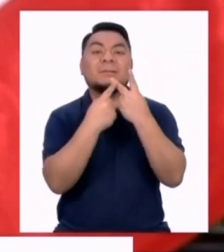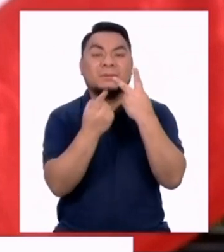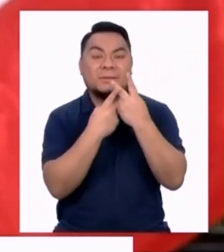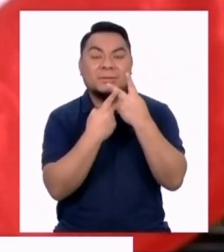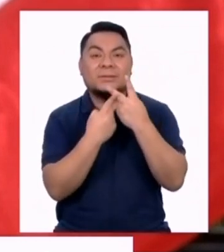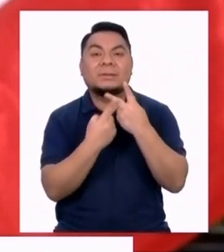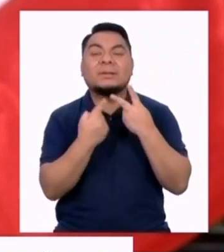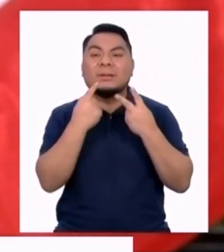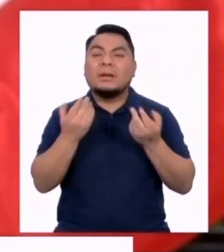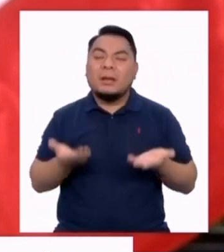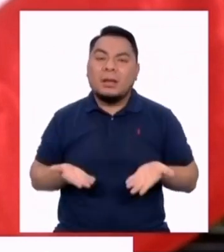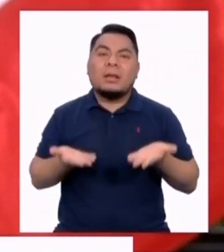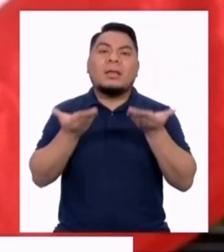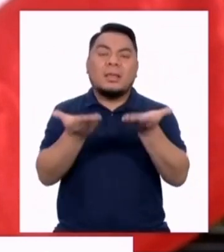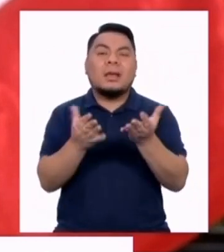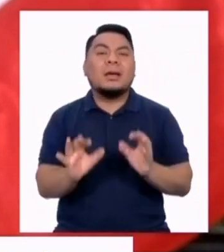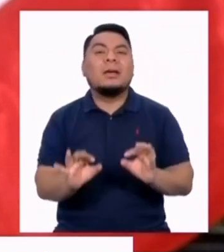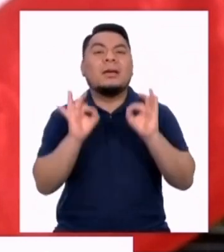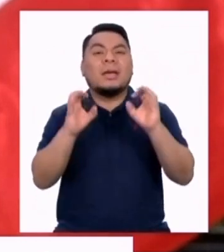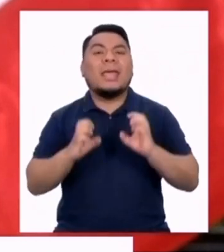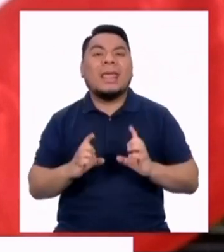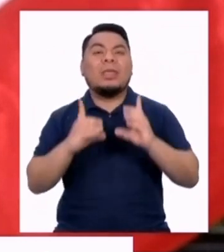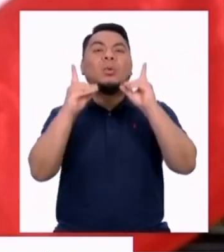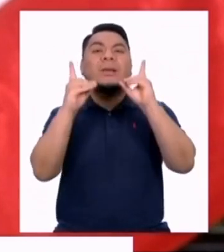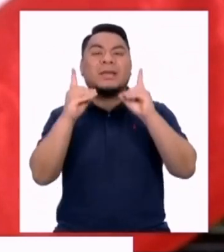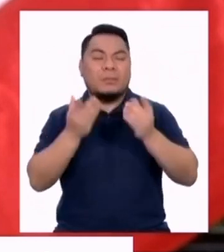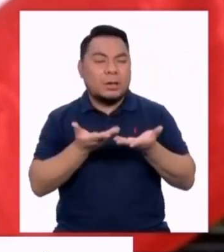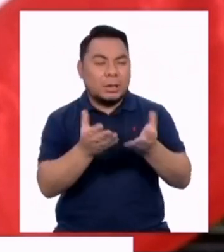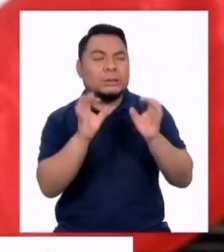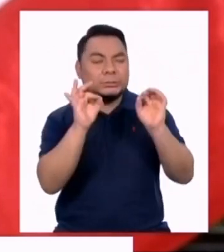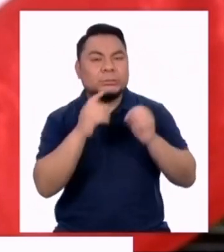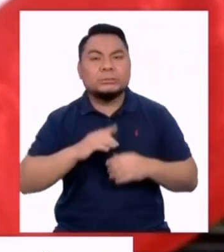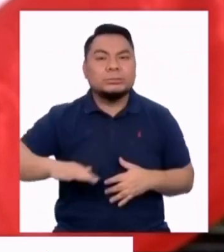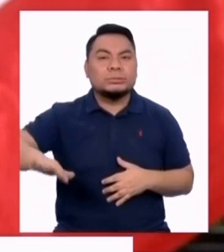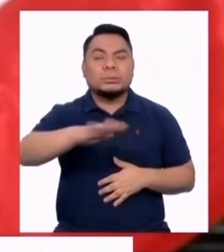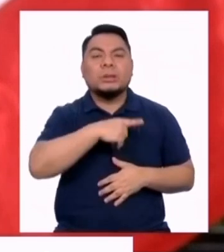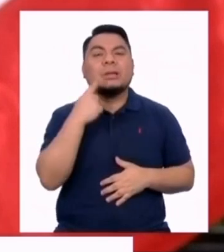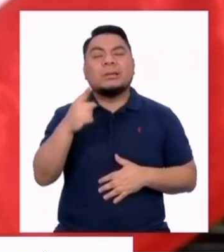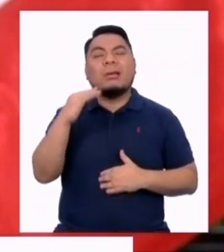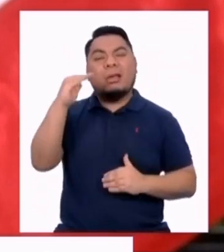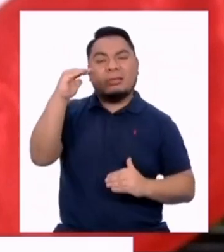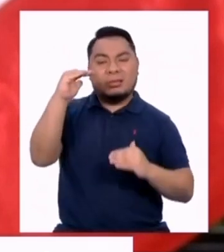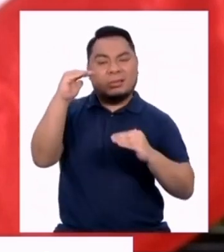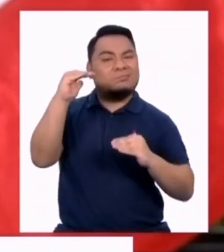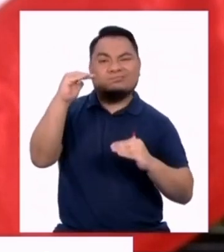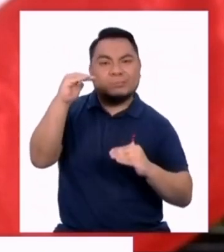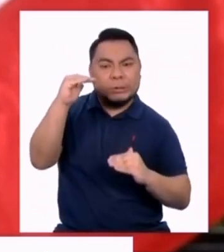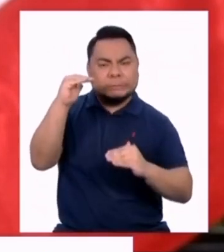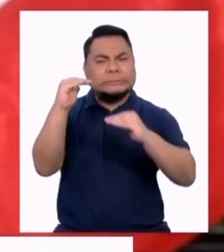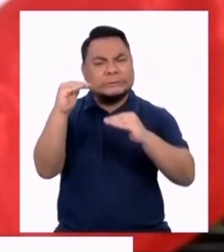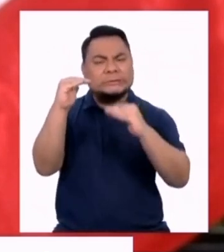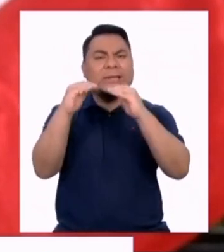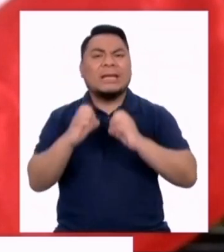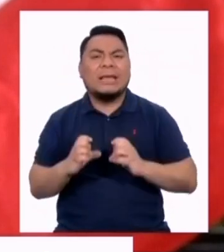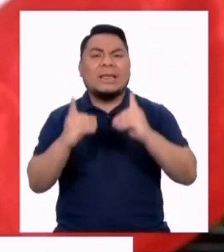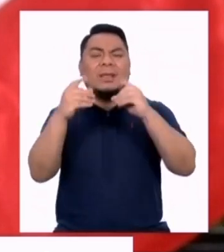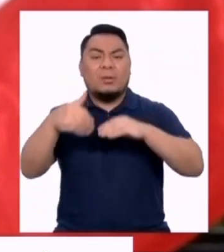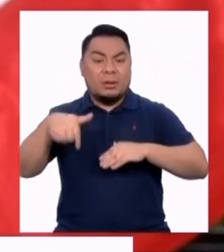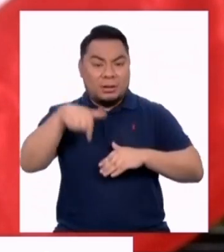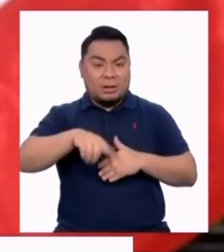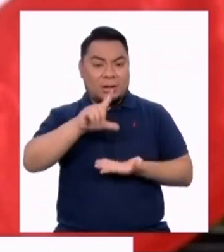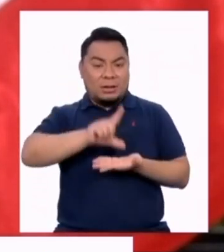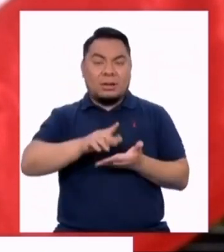eliminando la brecha entre la educación urbana y rural con accesibilidad a